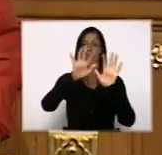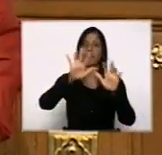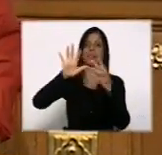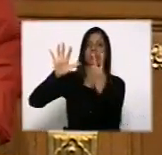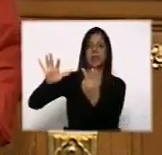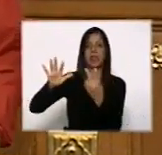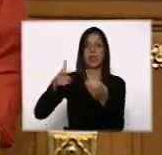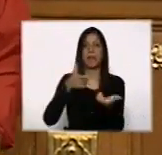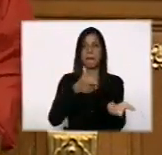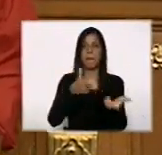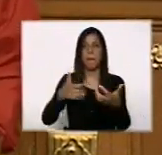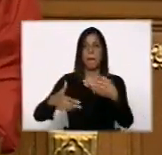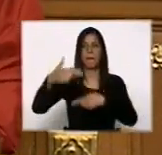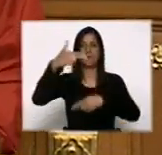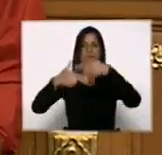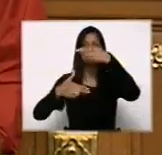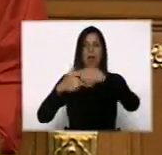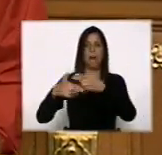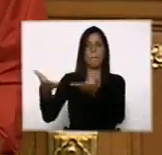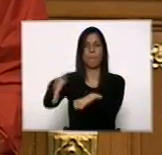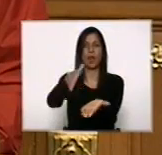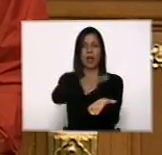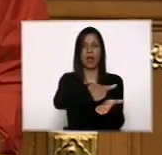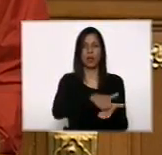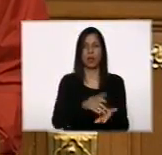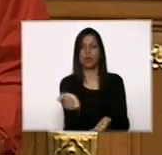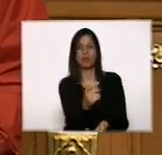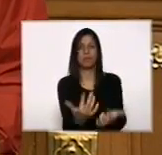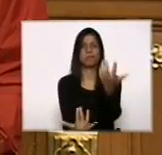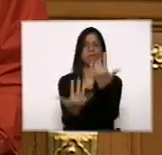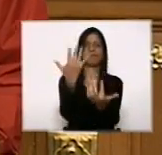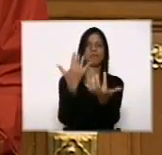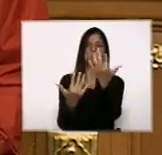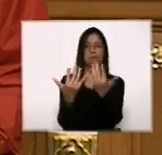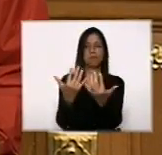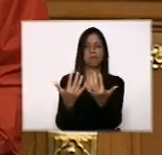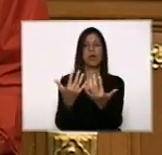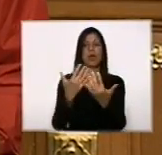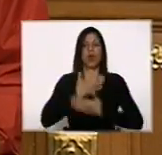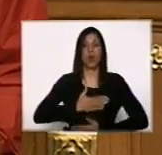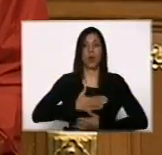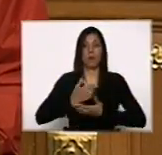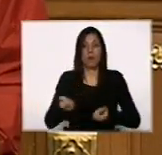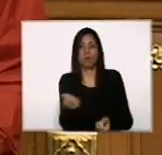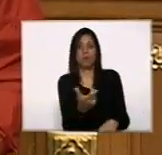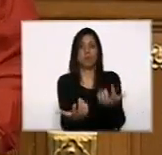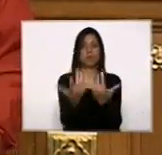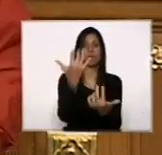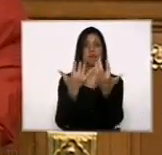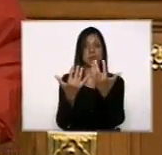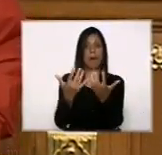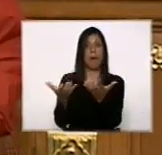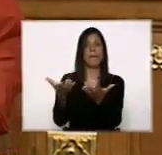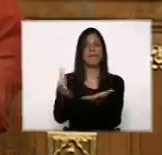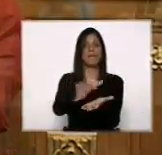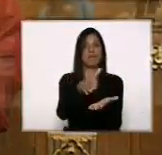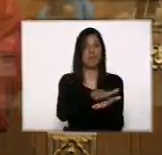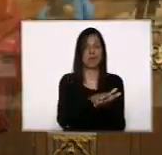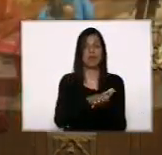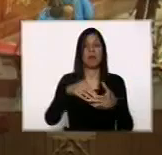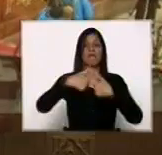guarimbas, de los muertos, de los seres humanos vivos, quemados en medio de una